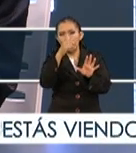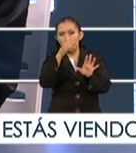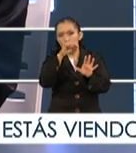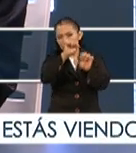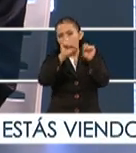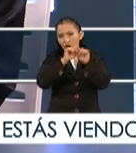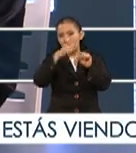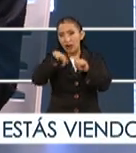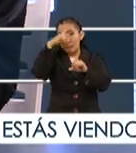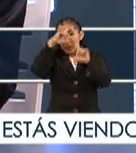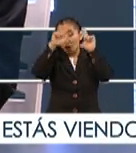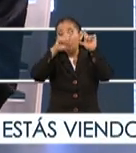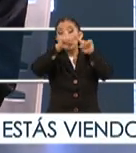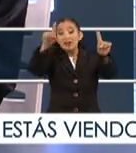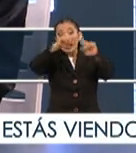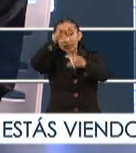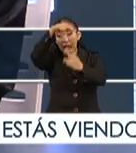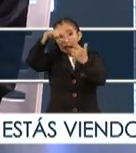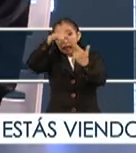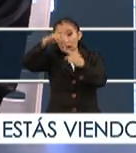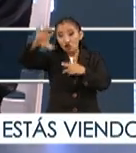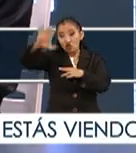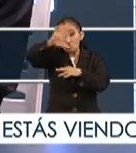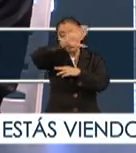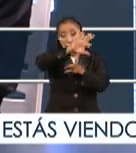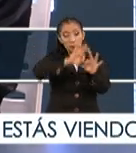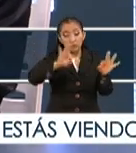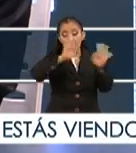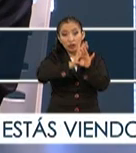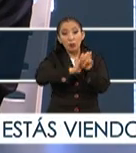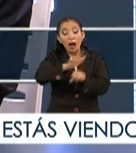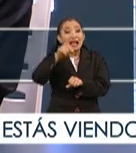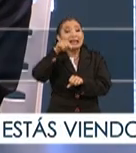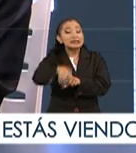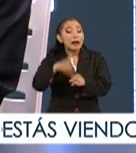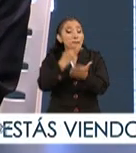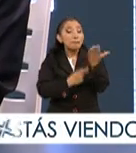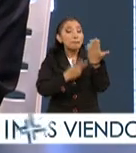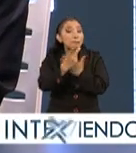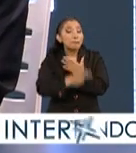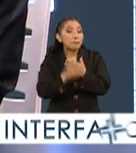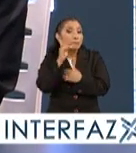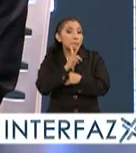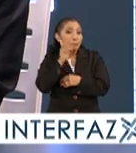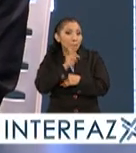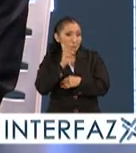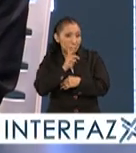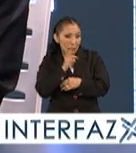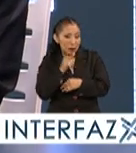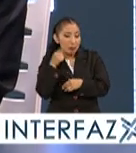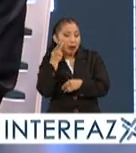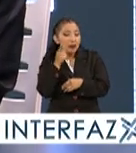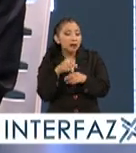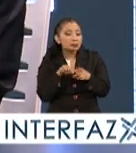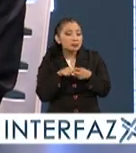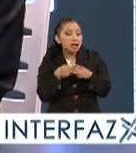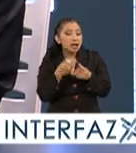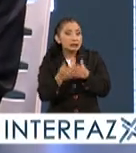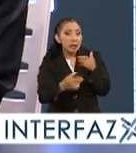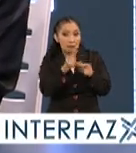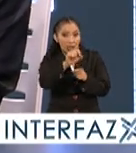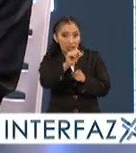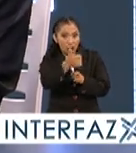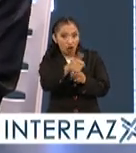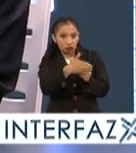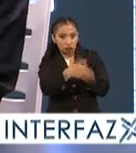en todo el país, en las diferentes regiones. Y lo importante es que a partir de este programa piloto que está funcionando y va a estar funcionando a partir del